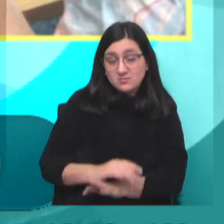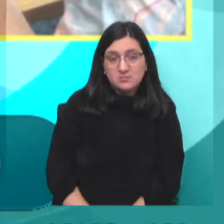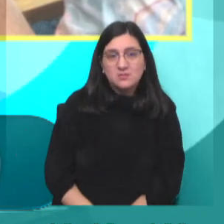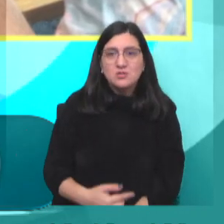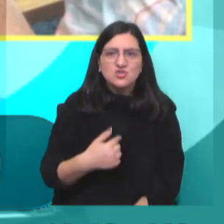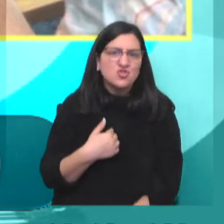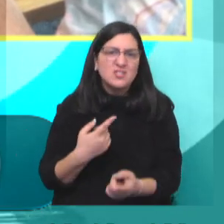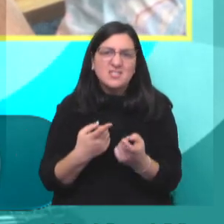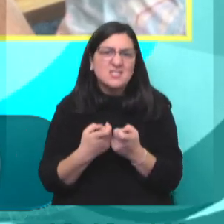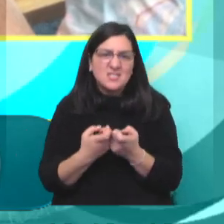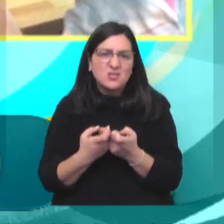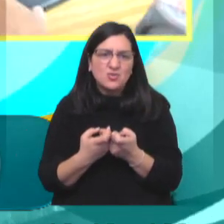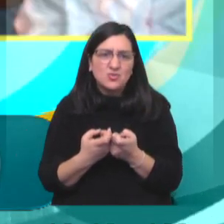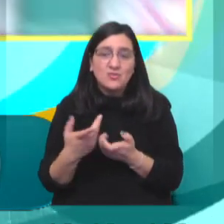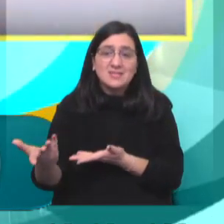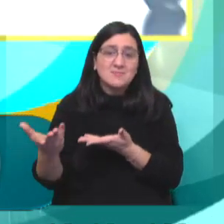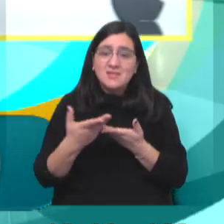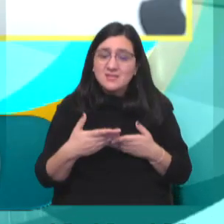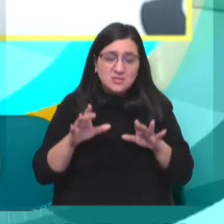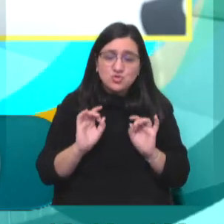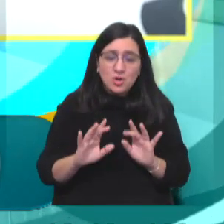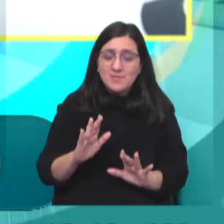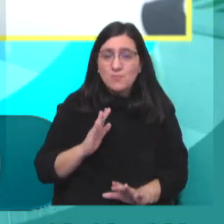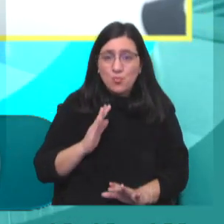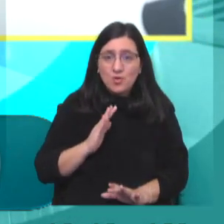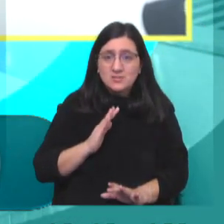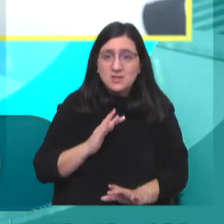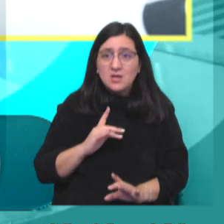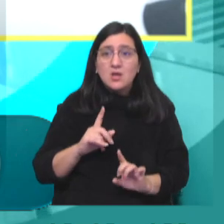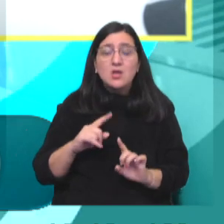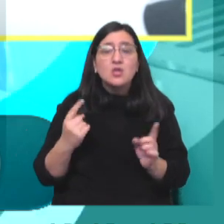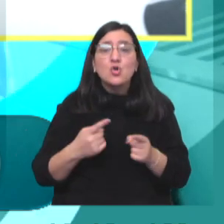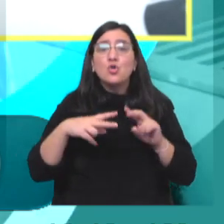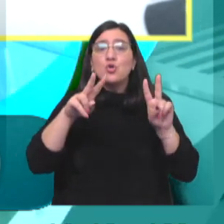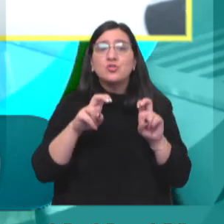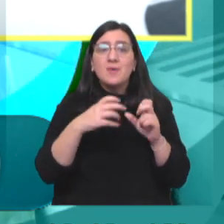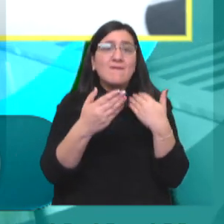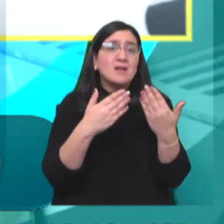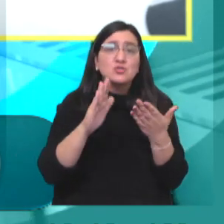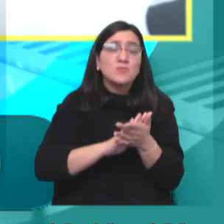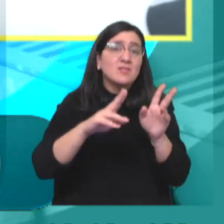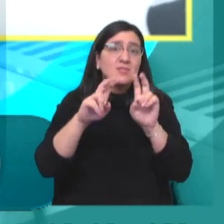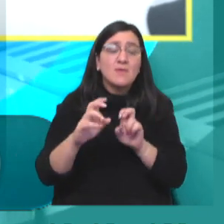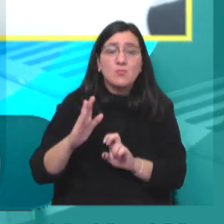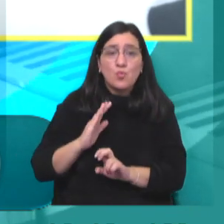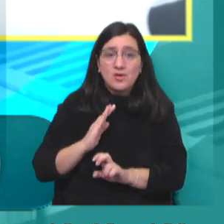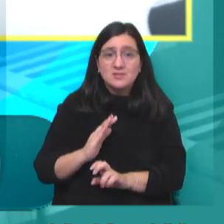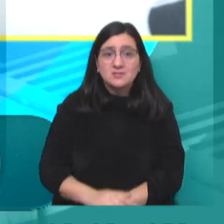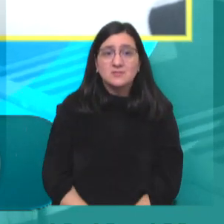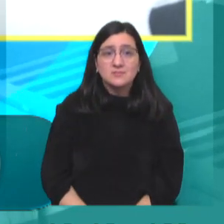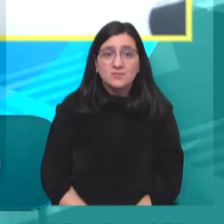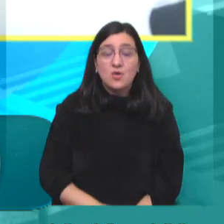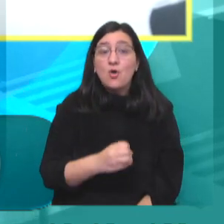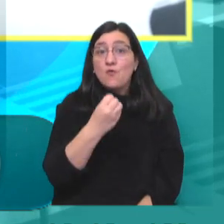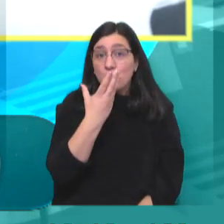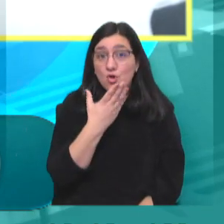un podcast donde las invitadas sean mujeres y donde todos los temas sean hablar de cosas de mujeres. De hecho, Flor estuvo